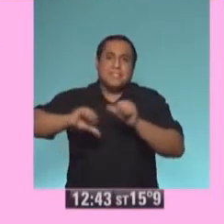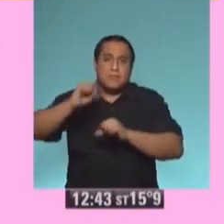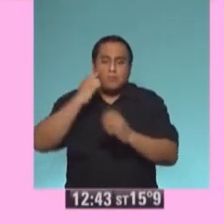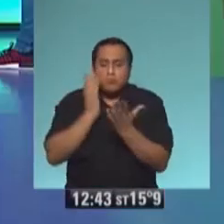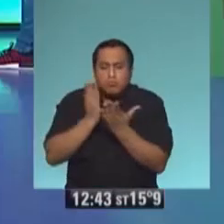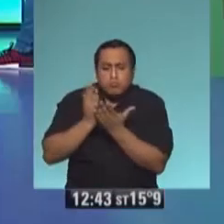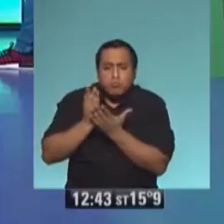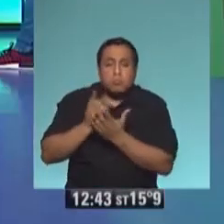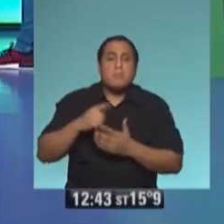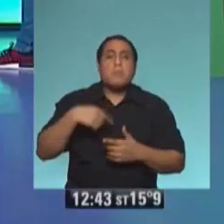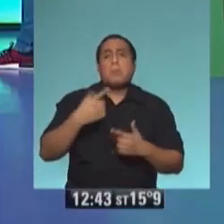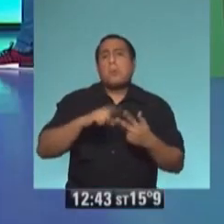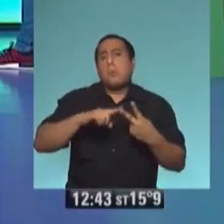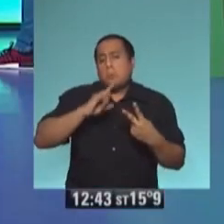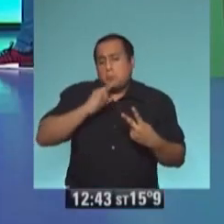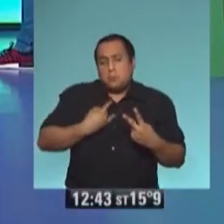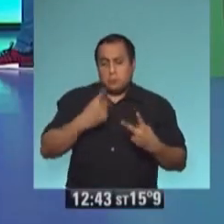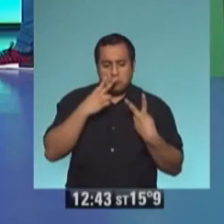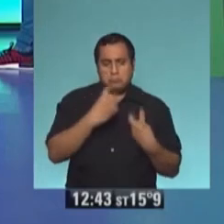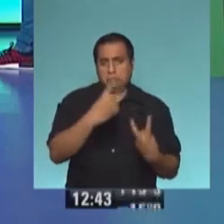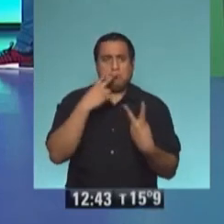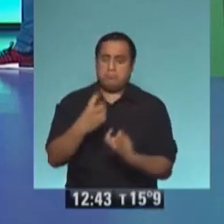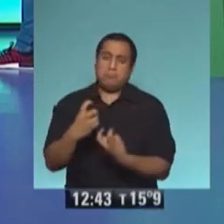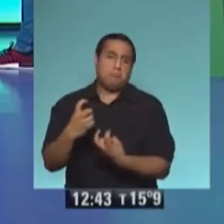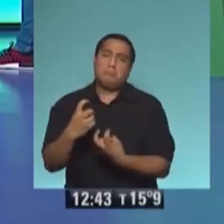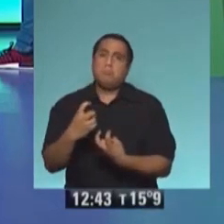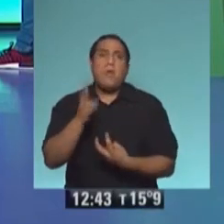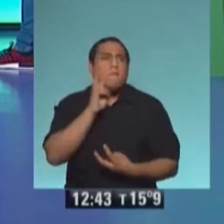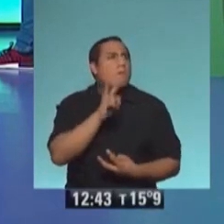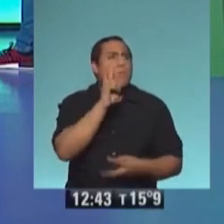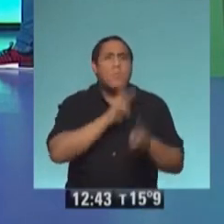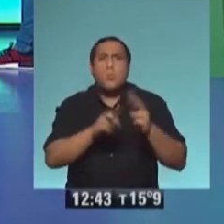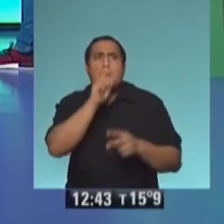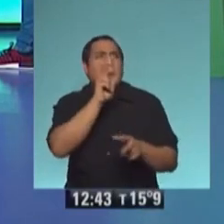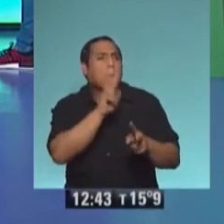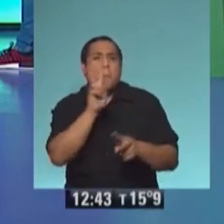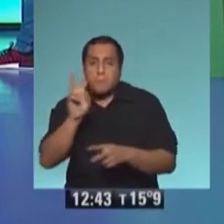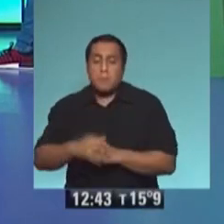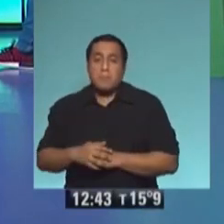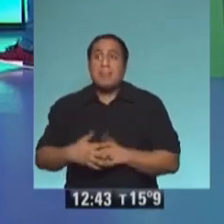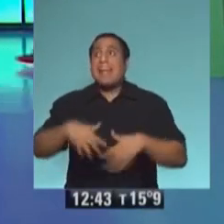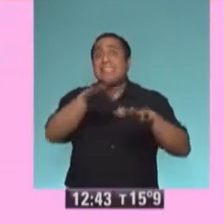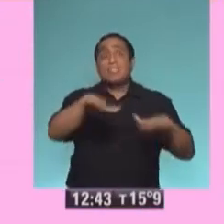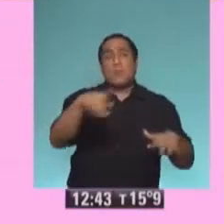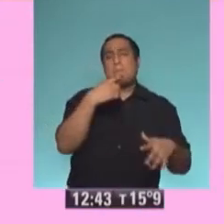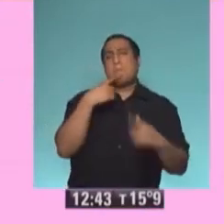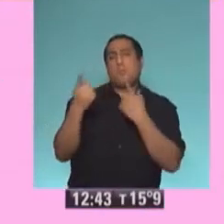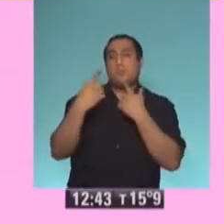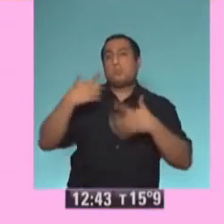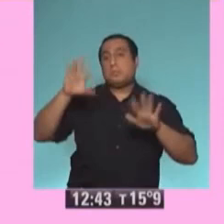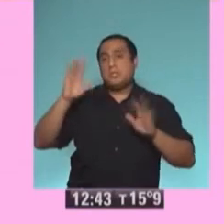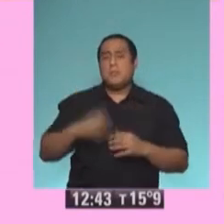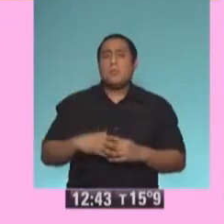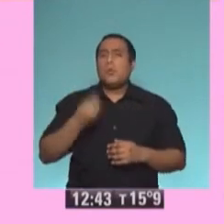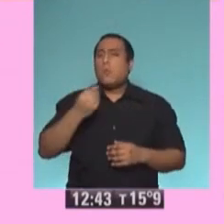la formación práctica de autodidacta de salir a encontrarse con el mundo de las aves. Bueno, y los chicos y las chicas se preguntan, ¿cuál es el secreto que hace